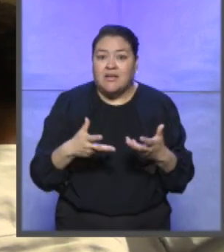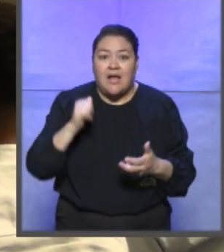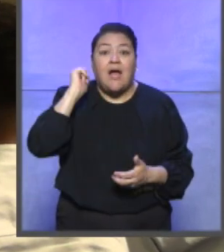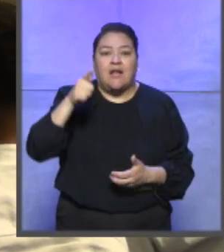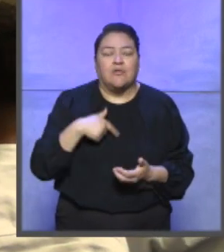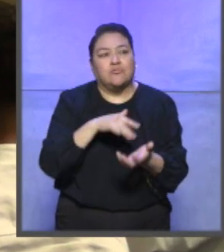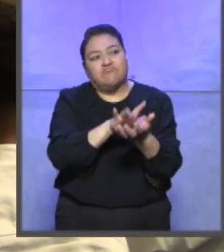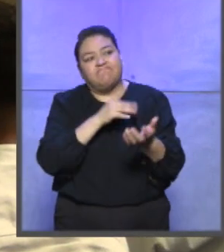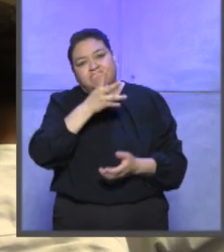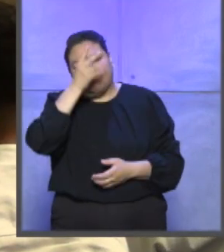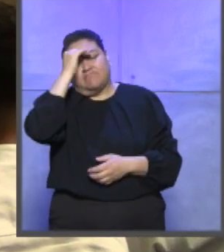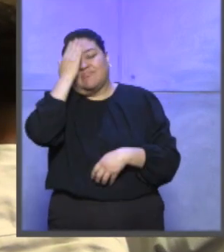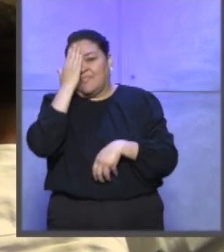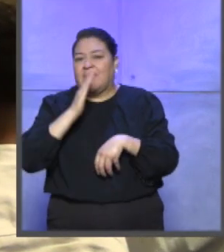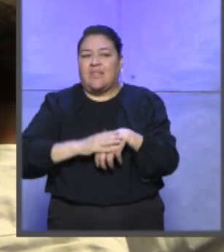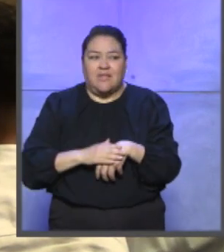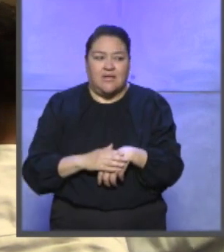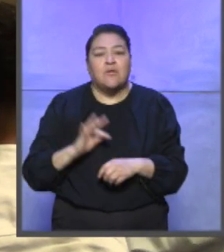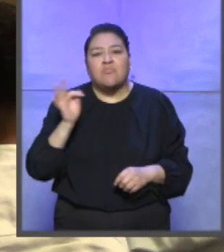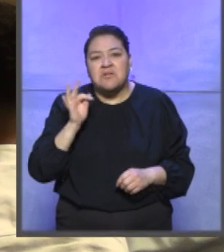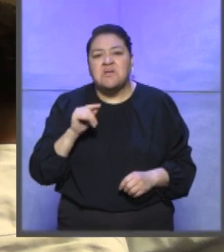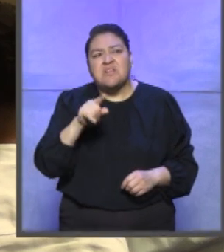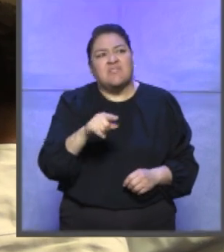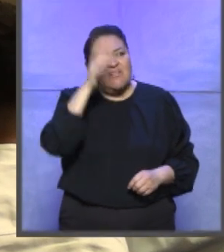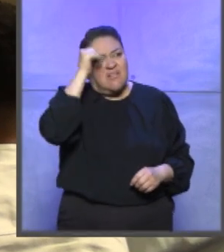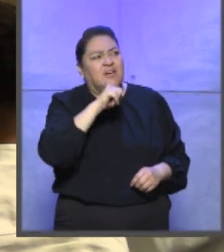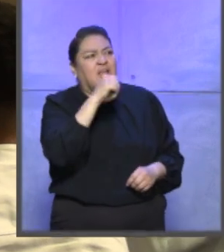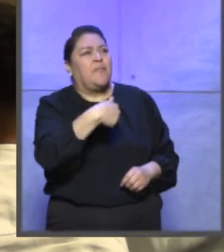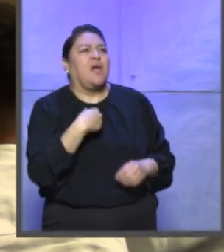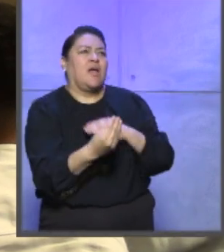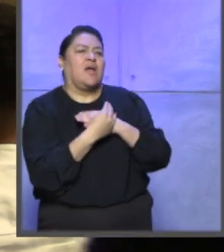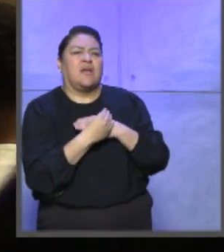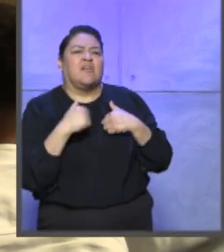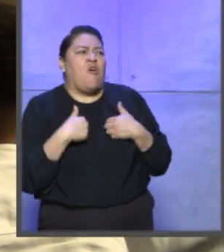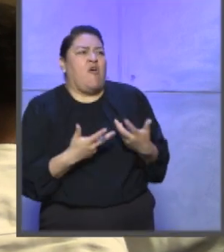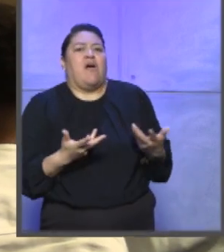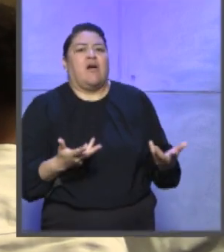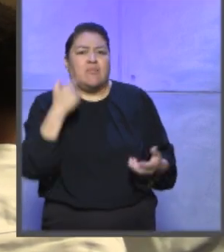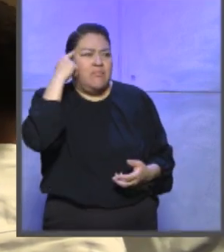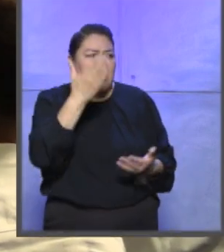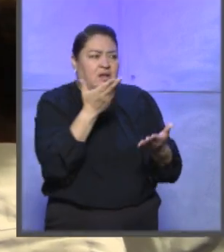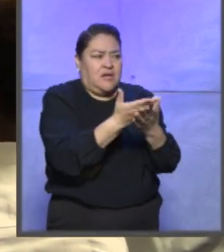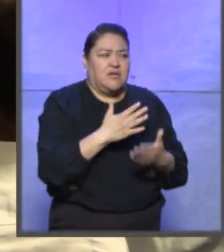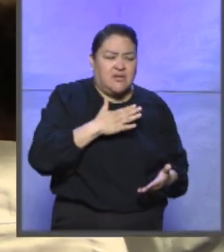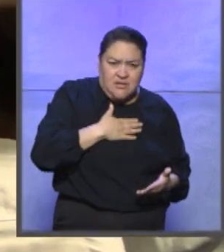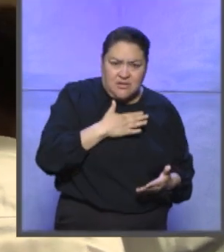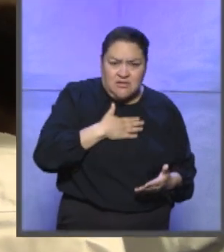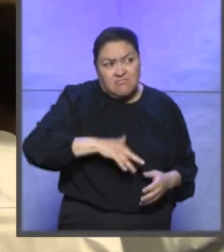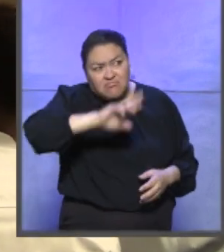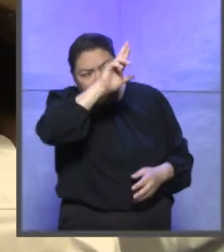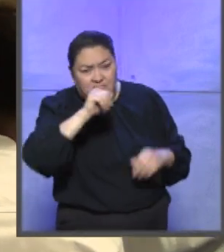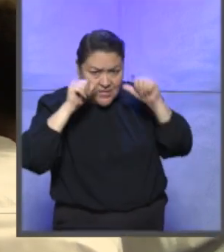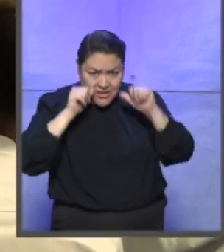hacer. Llévense de aquí alguna acción. A ver, fíjate que a mí no me parece que no me tomaran en cuenta. ¿Cómo hago para que si no soy yo